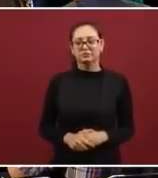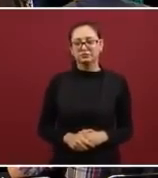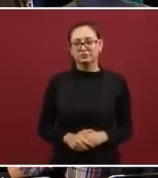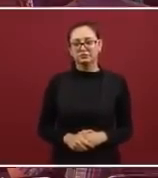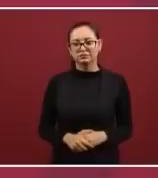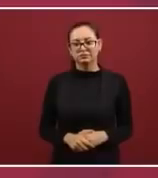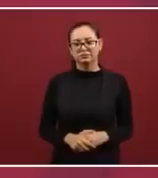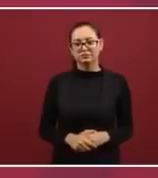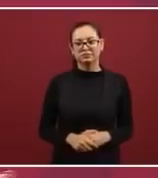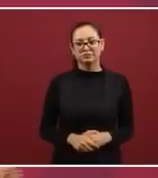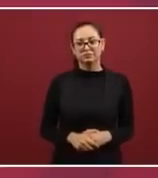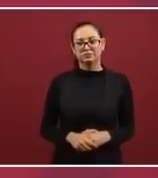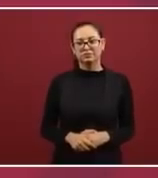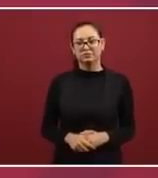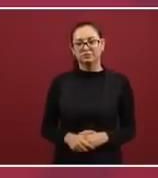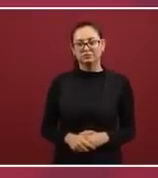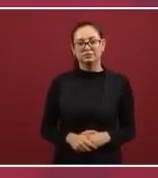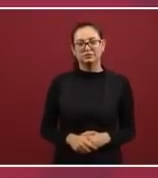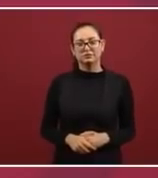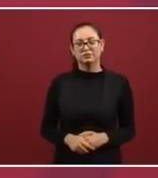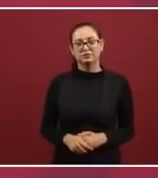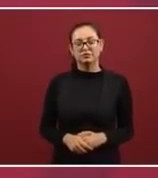Imagínense, nuestros